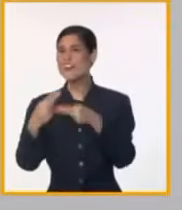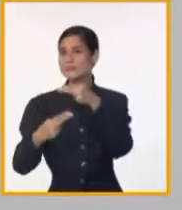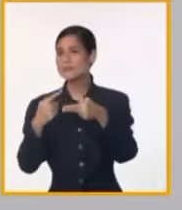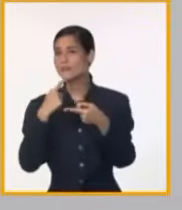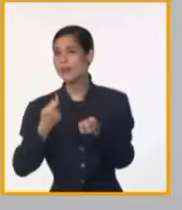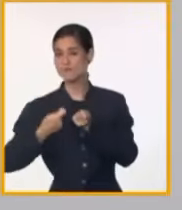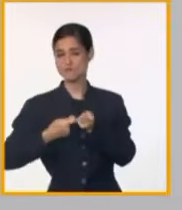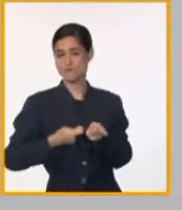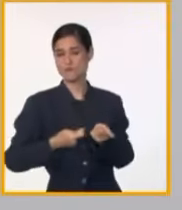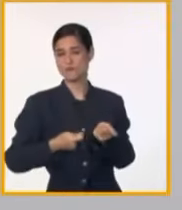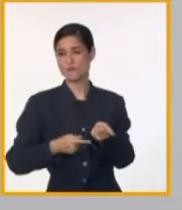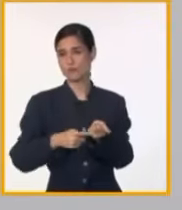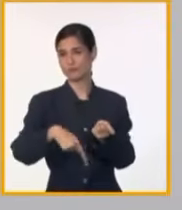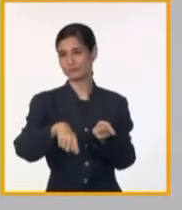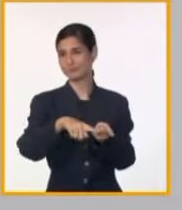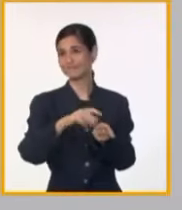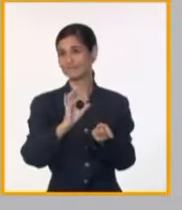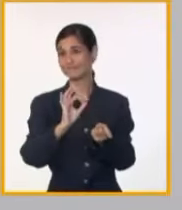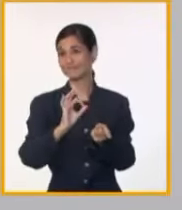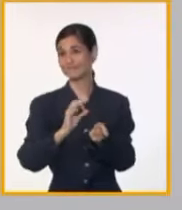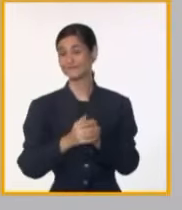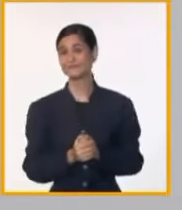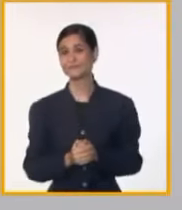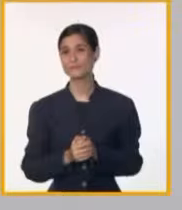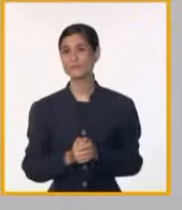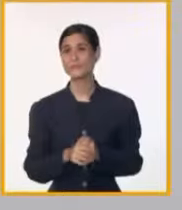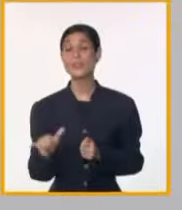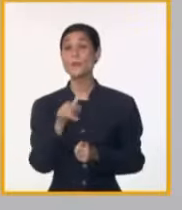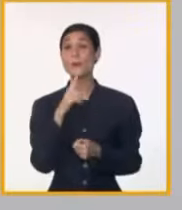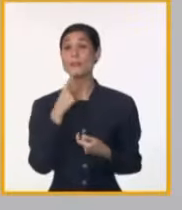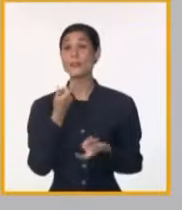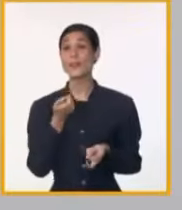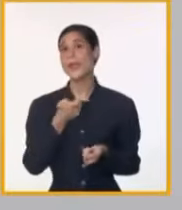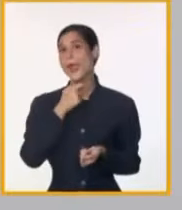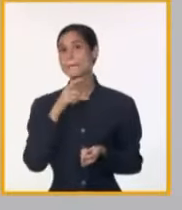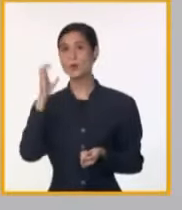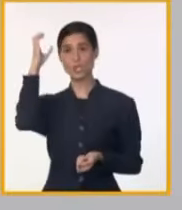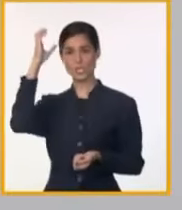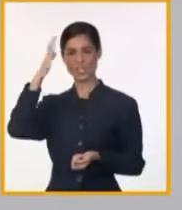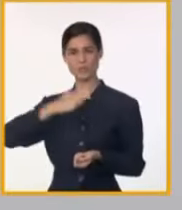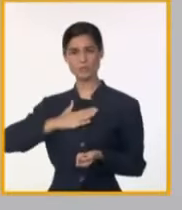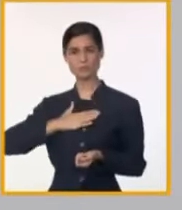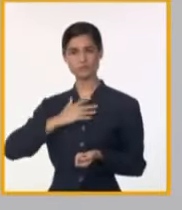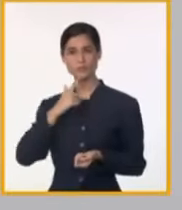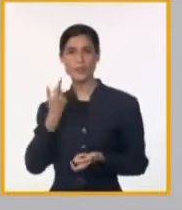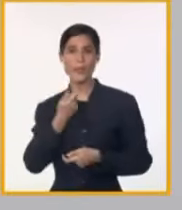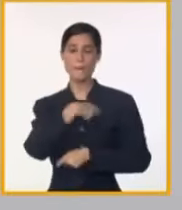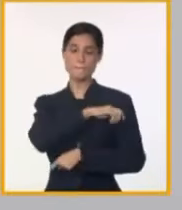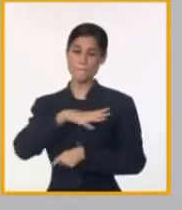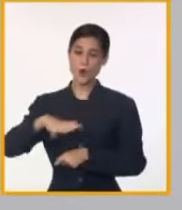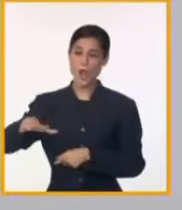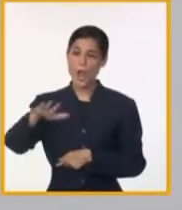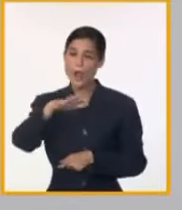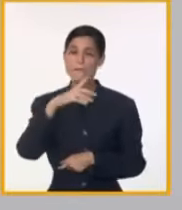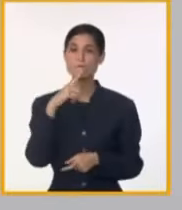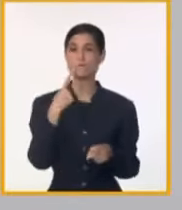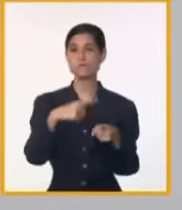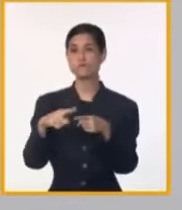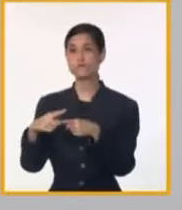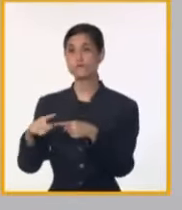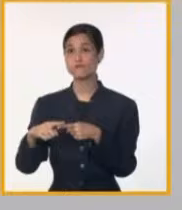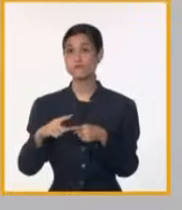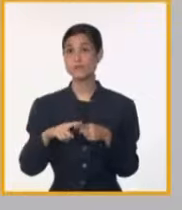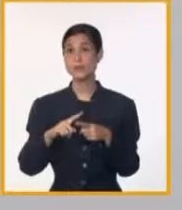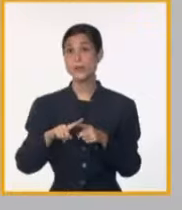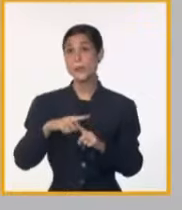tupido a a una gran parte de los opinión pública a pesar de la de la extensión tan grande que ha cobrado